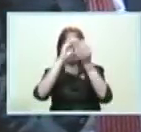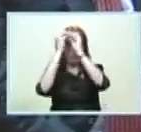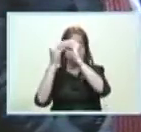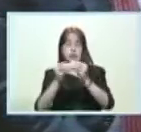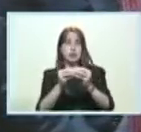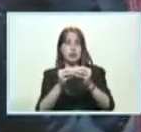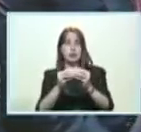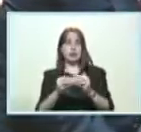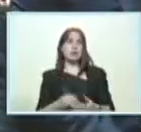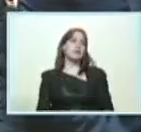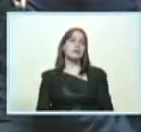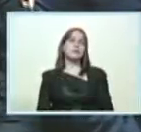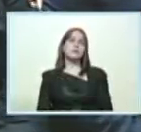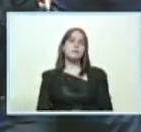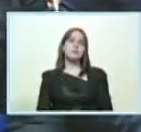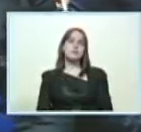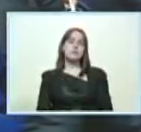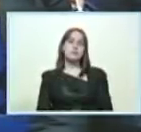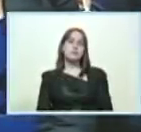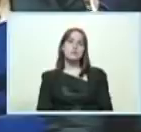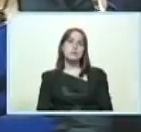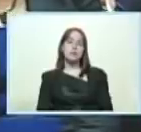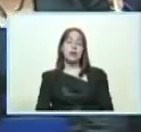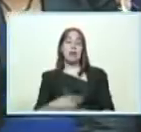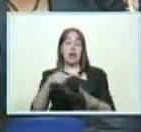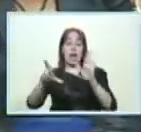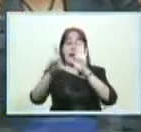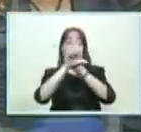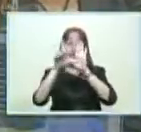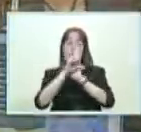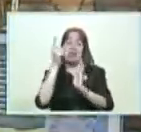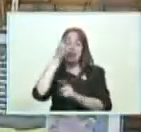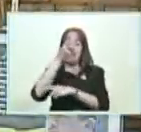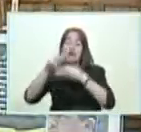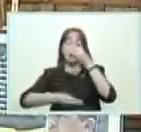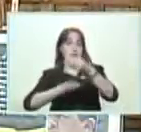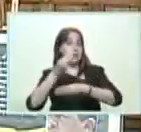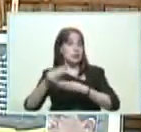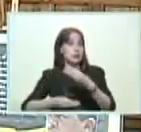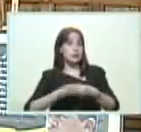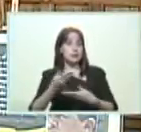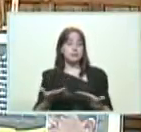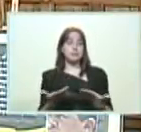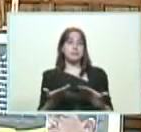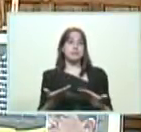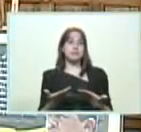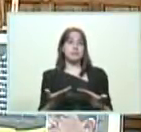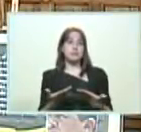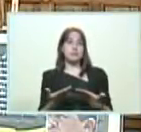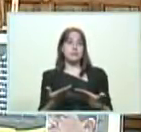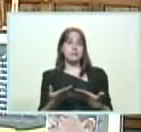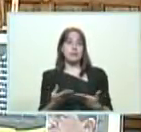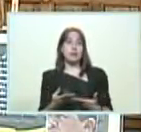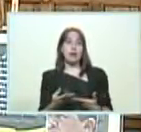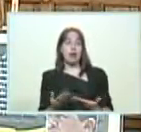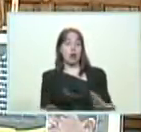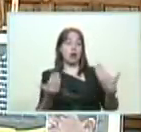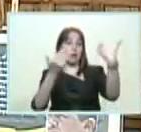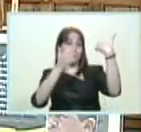constituyentes, a través de las leyes constitucionales. Y es una gran tarea